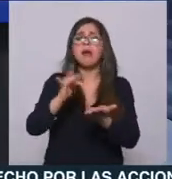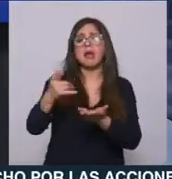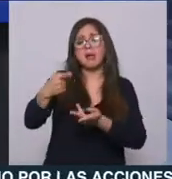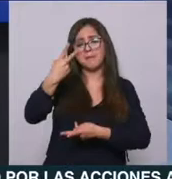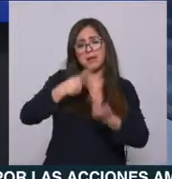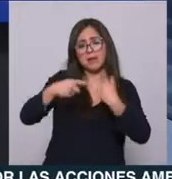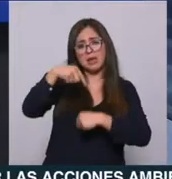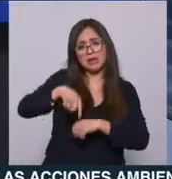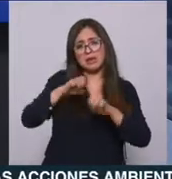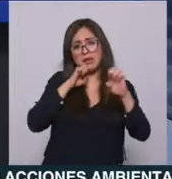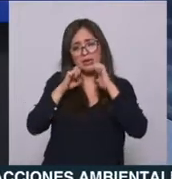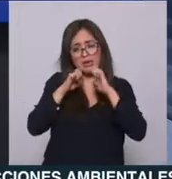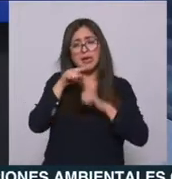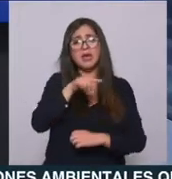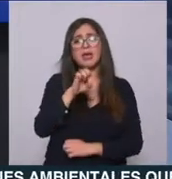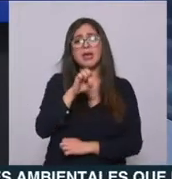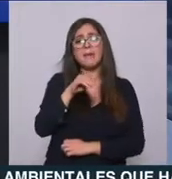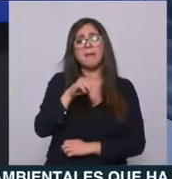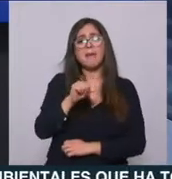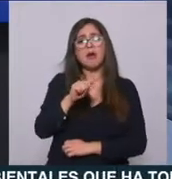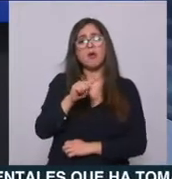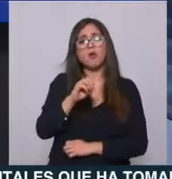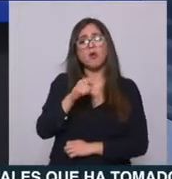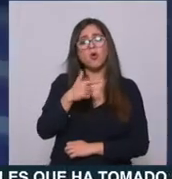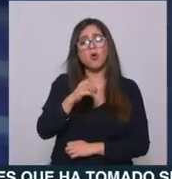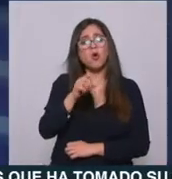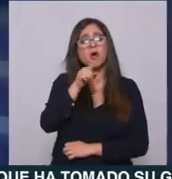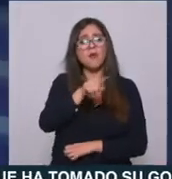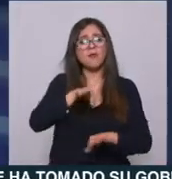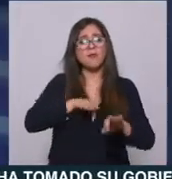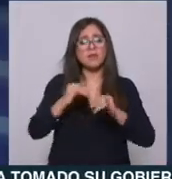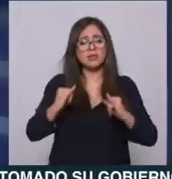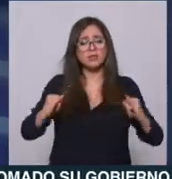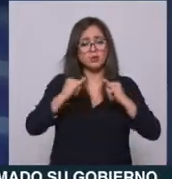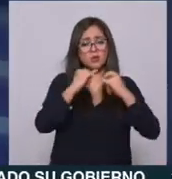21, hematólogo del Instituto Nacional de Cancerología. Un gusto haberlo recibido. Gracias, muchas gracias. Gracias, doctor.